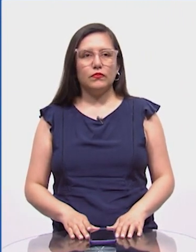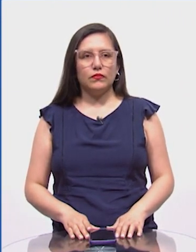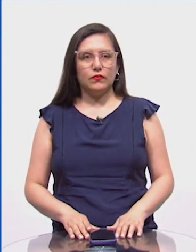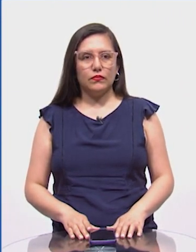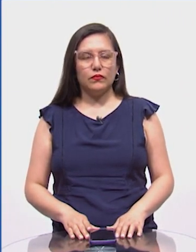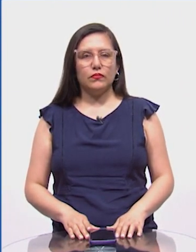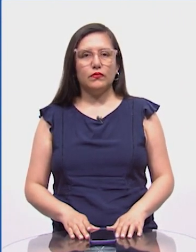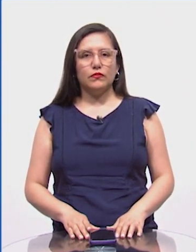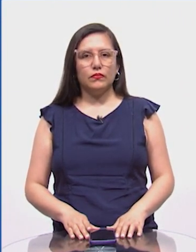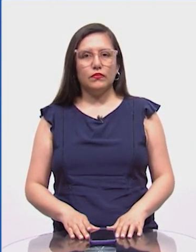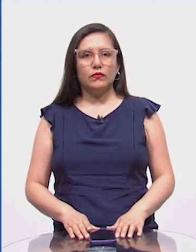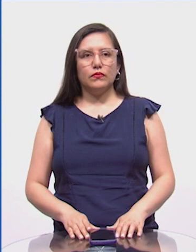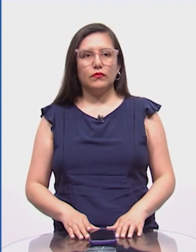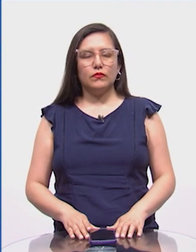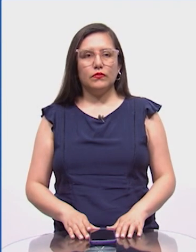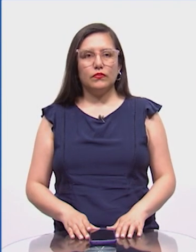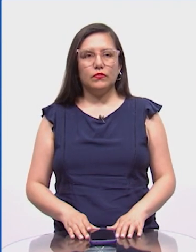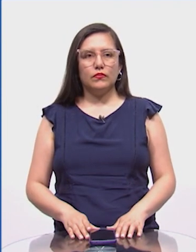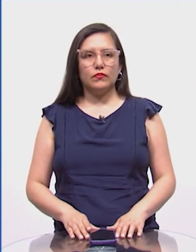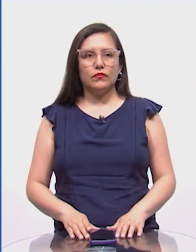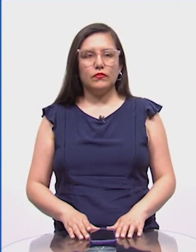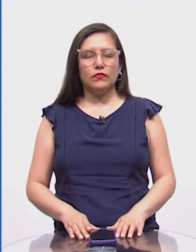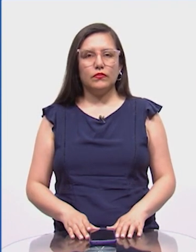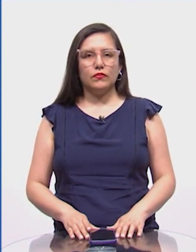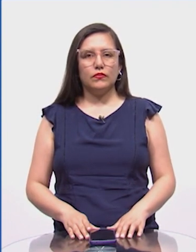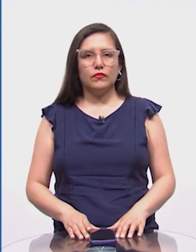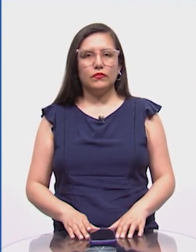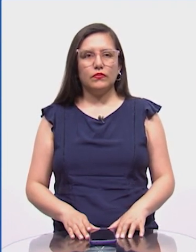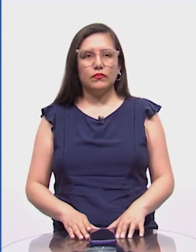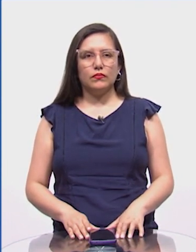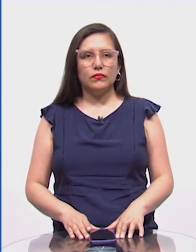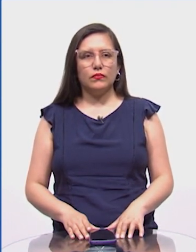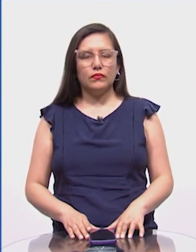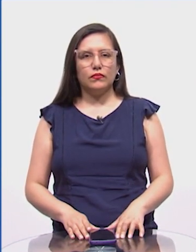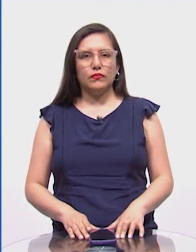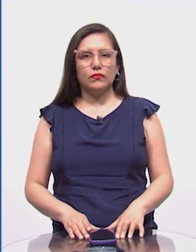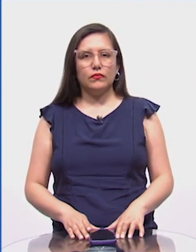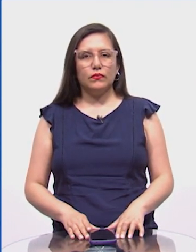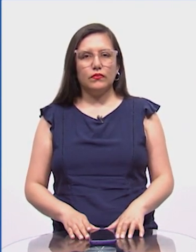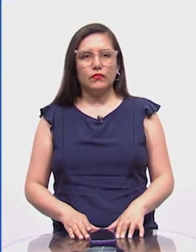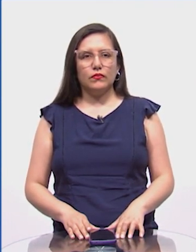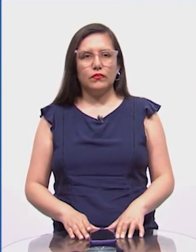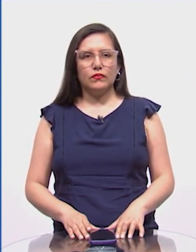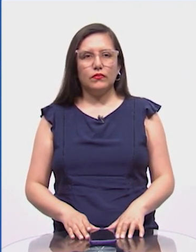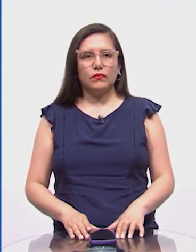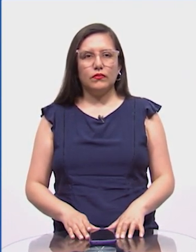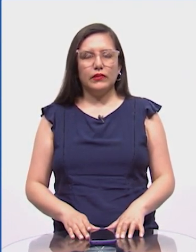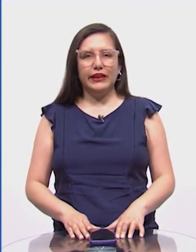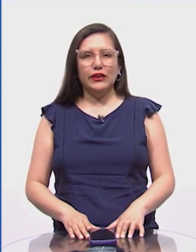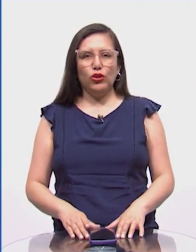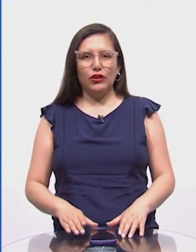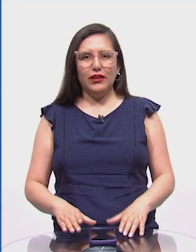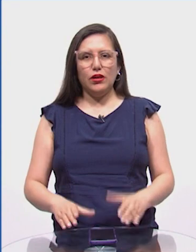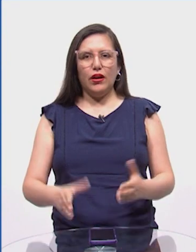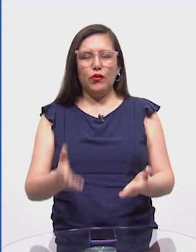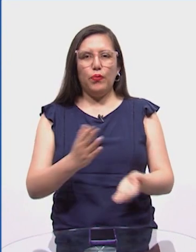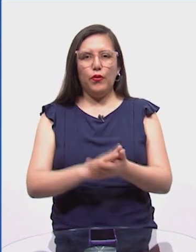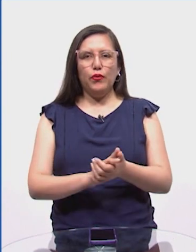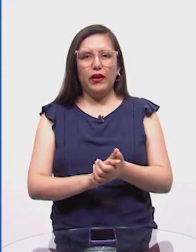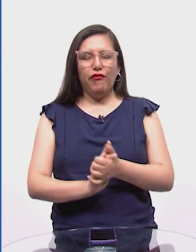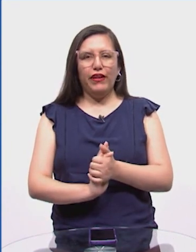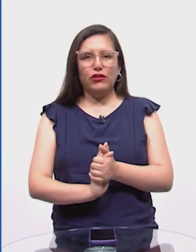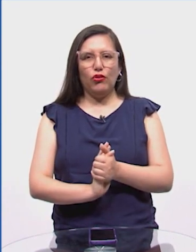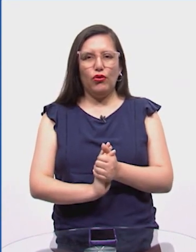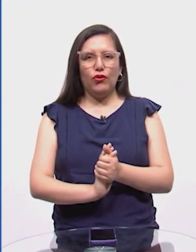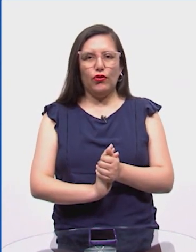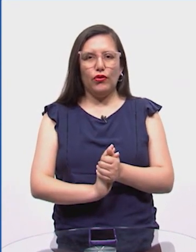la exportación, ha caído los espárragos, también ha caído las exportaciones. Y lo que ¿Y esto qué es mencionaba, lo de por